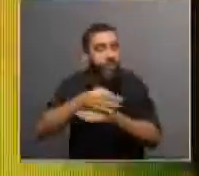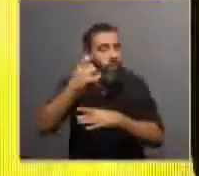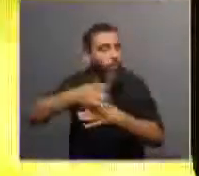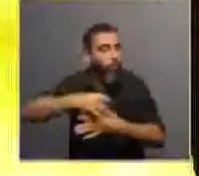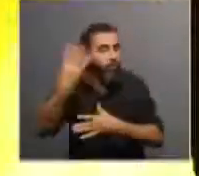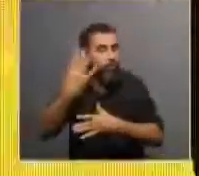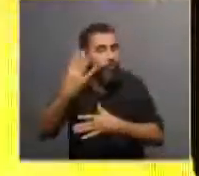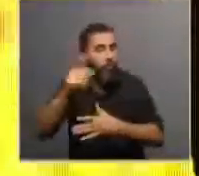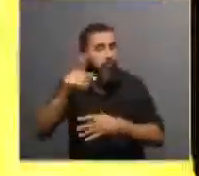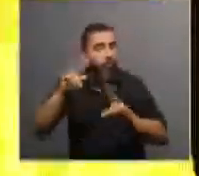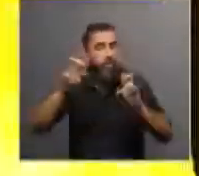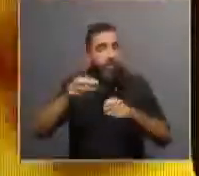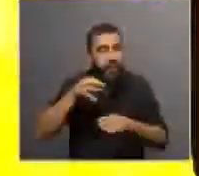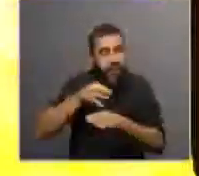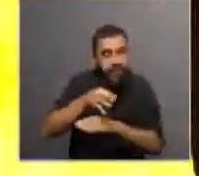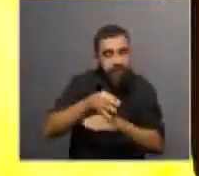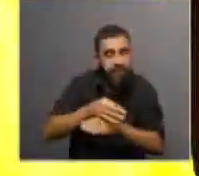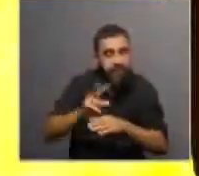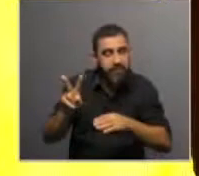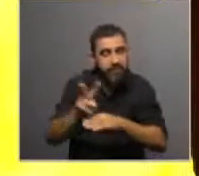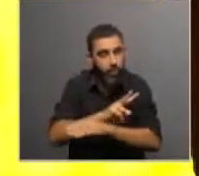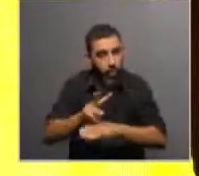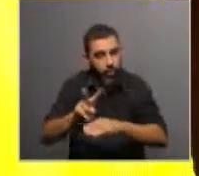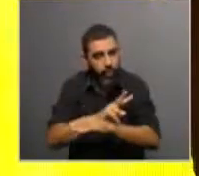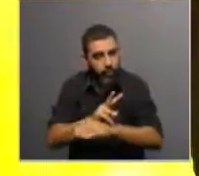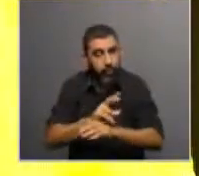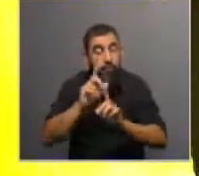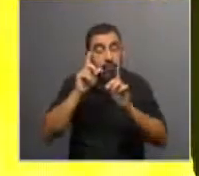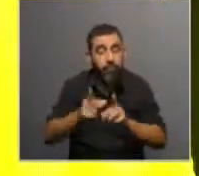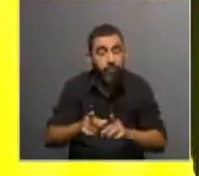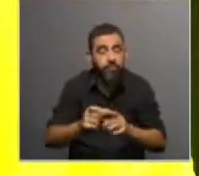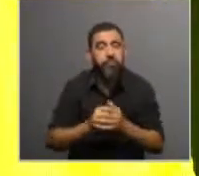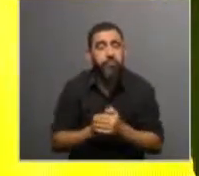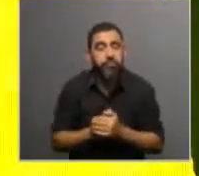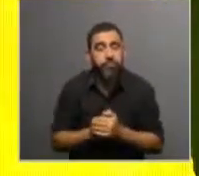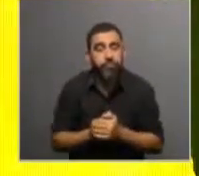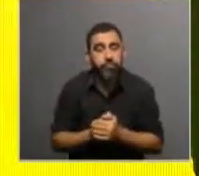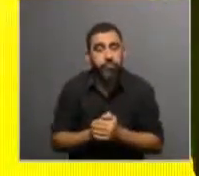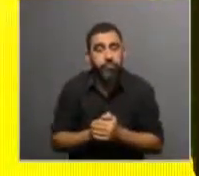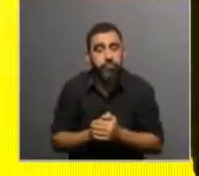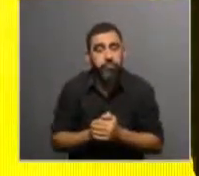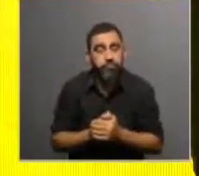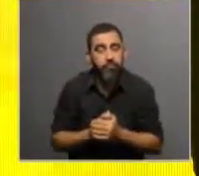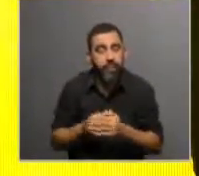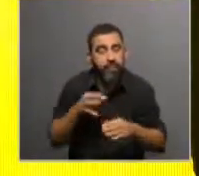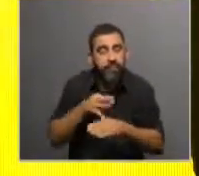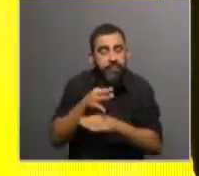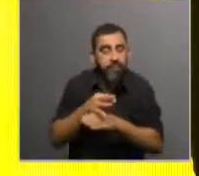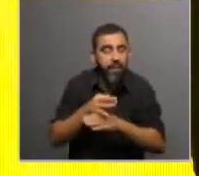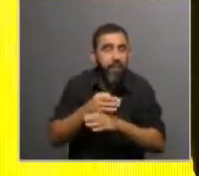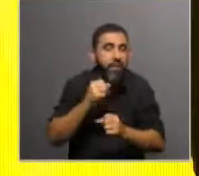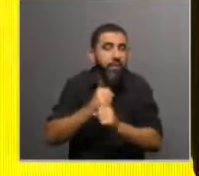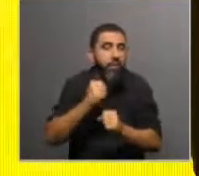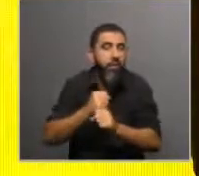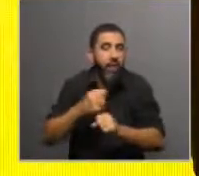profesional, tiene que ver con la capacitación en seguridad, también tiene que ver incluso con capacitaciones en oficios que todavía